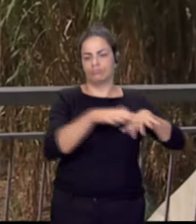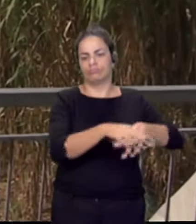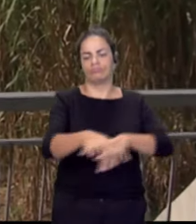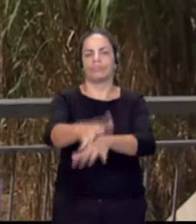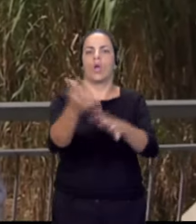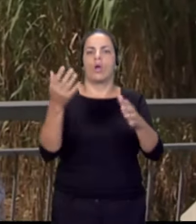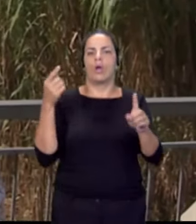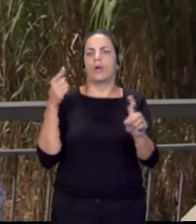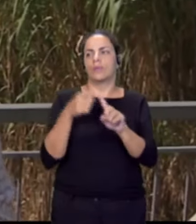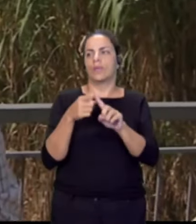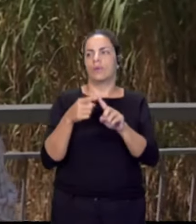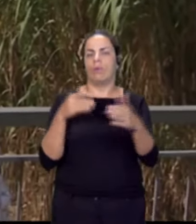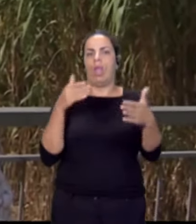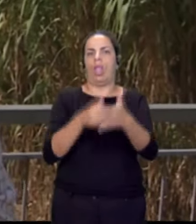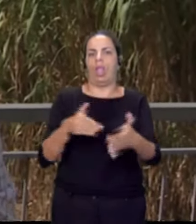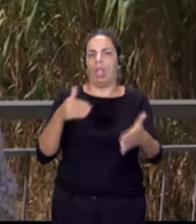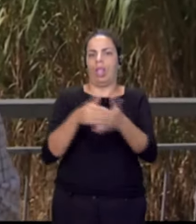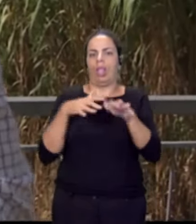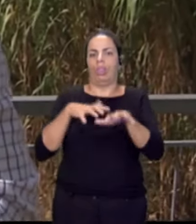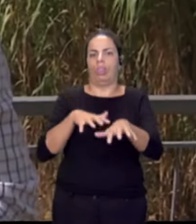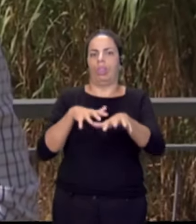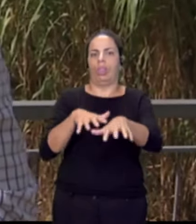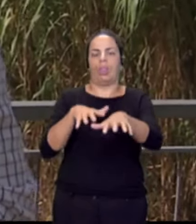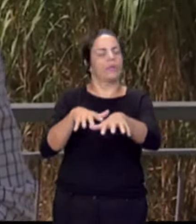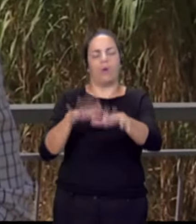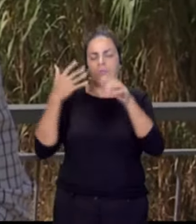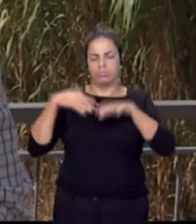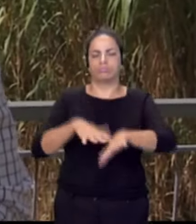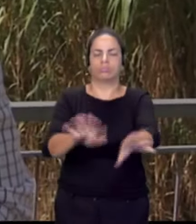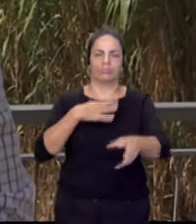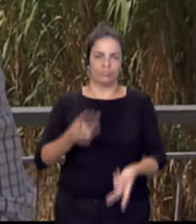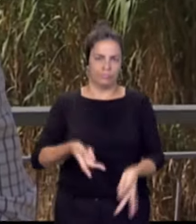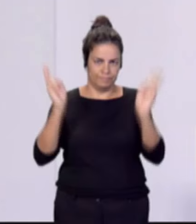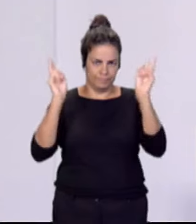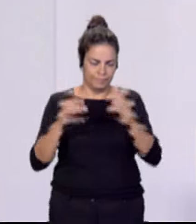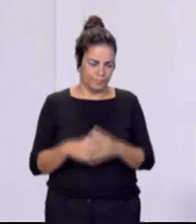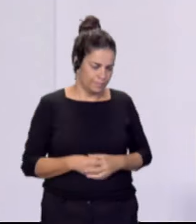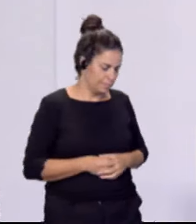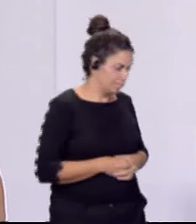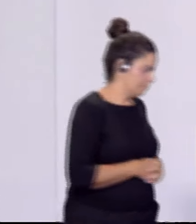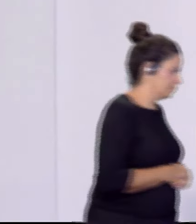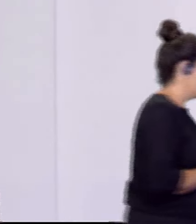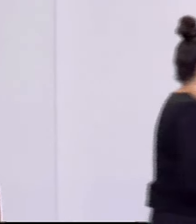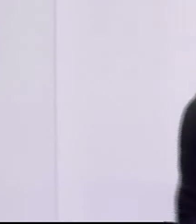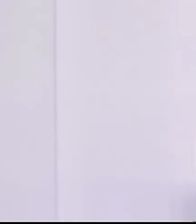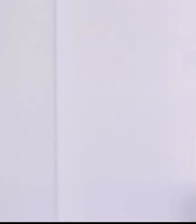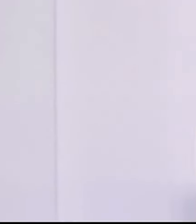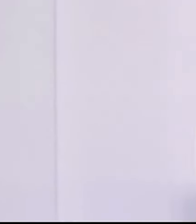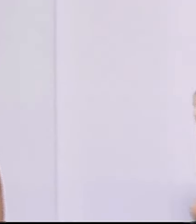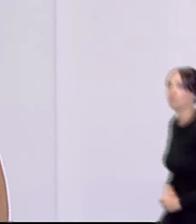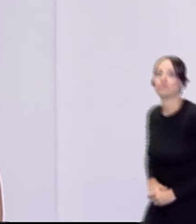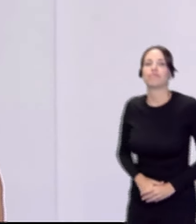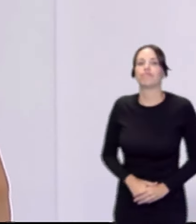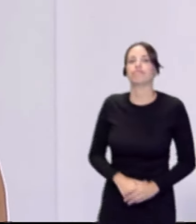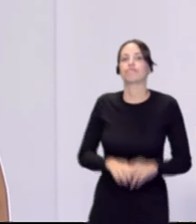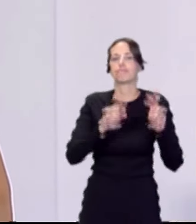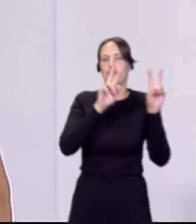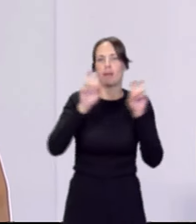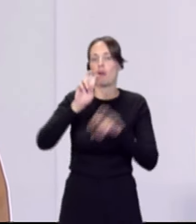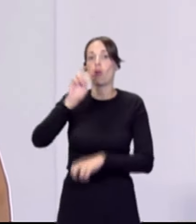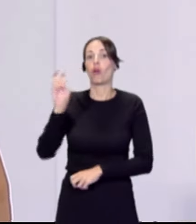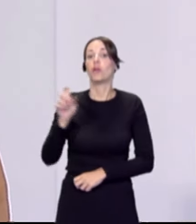no reciba obstáculos por el camino y pueda seguir discurriendo. Vamos con otros asuntos. Una enferma de